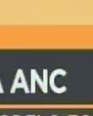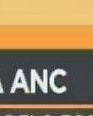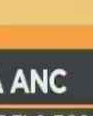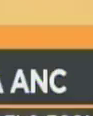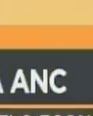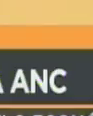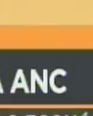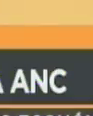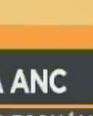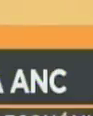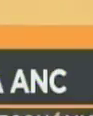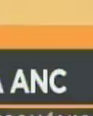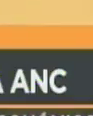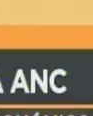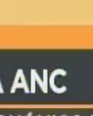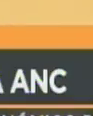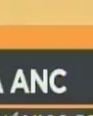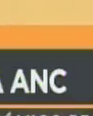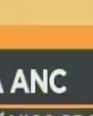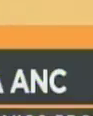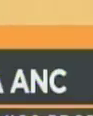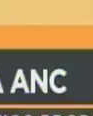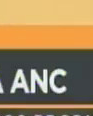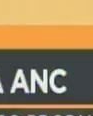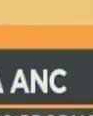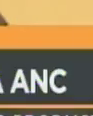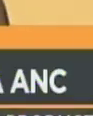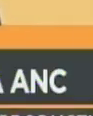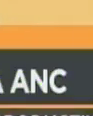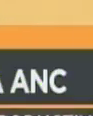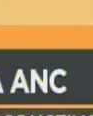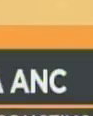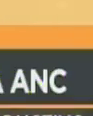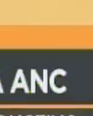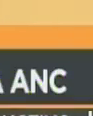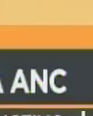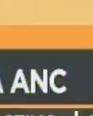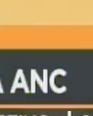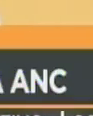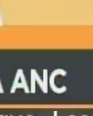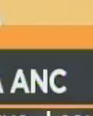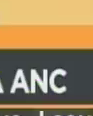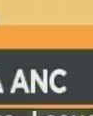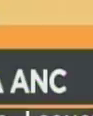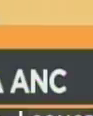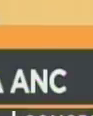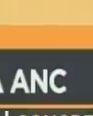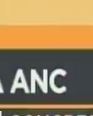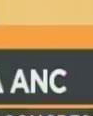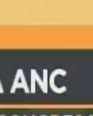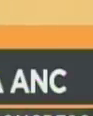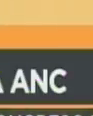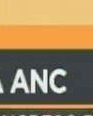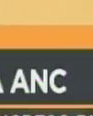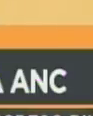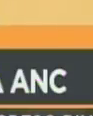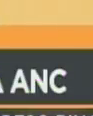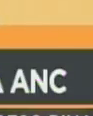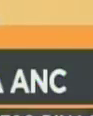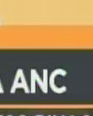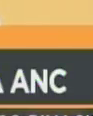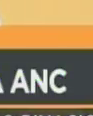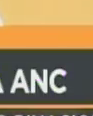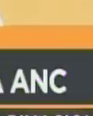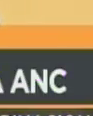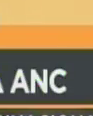ordenamiento jurídico. Y en tercer lugar, redactar una nueva Constitución. Sobre esos tres aspectos tenemos mucho que hacer nosotros. Hay un grupo de leyes